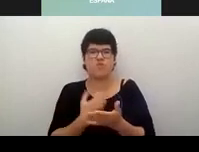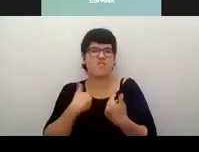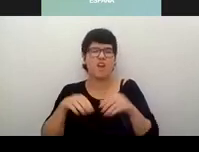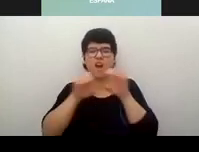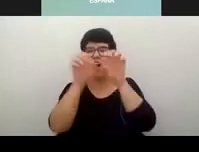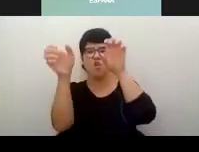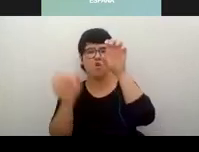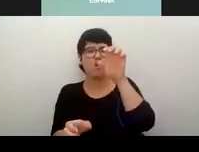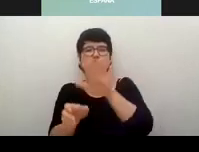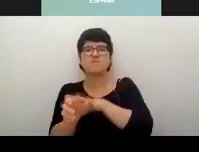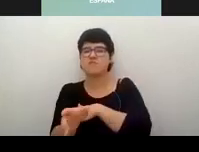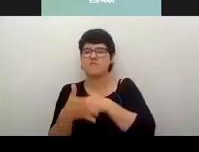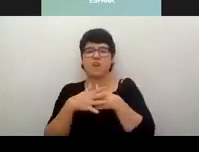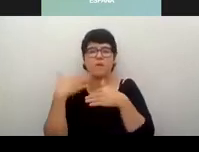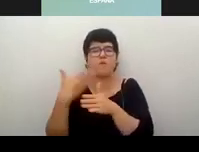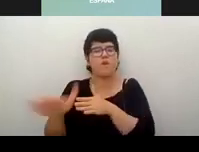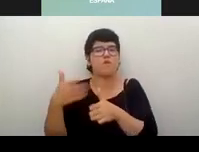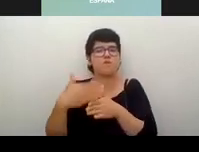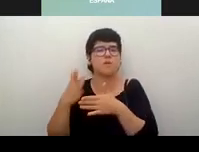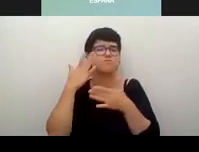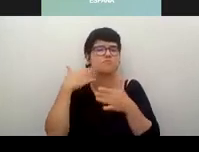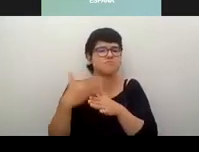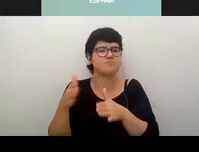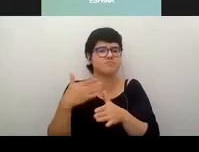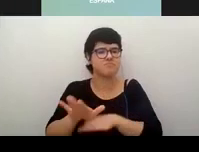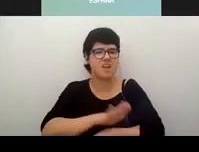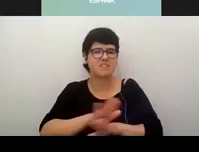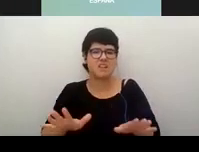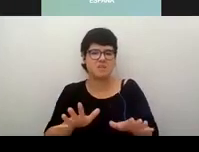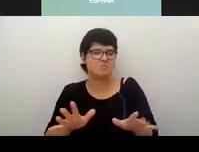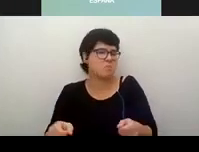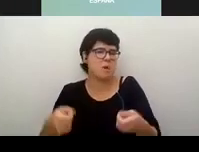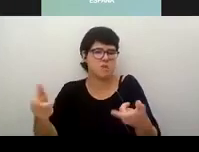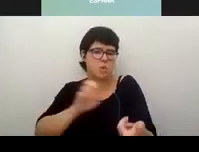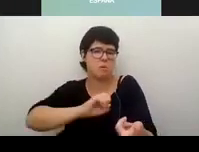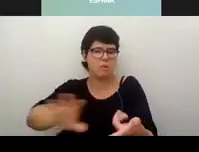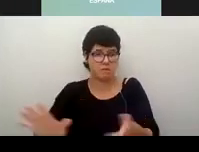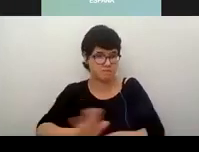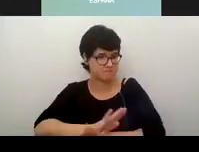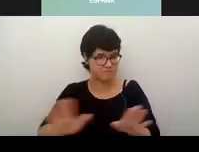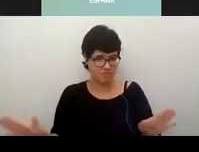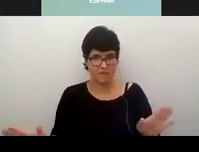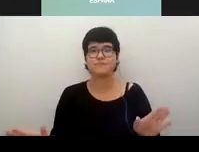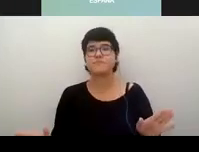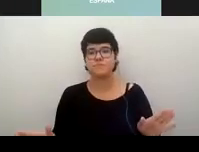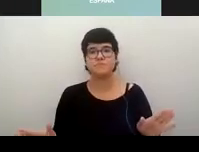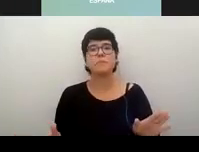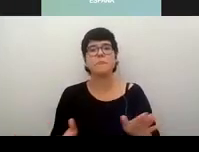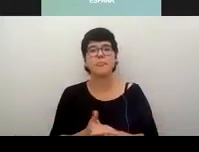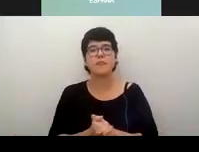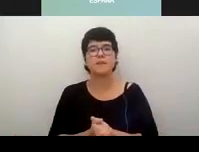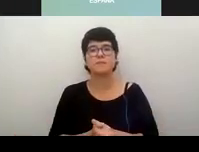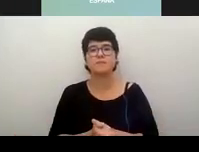son residuos y lo eliminamos con las heces y ya está. Allí las bacterias hacen lo que pueden, generan